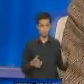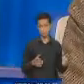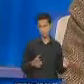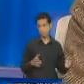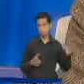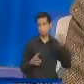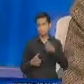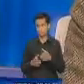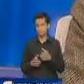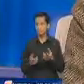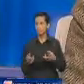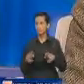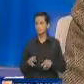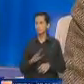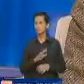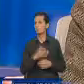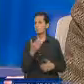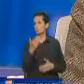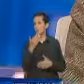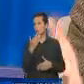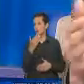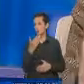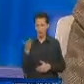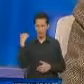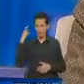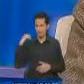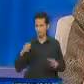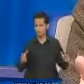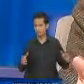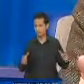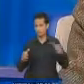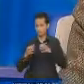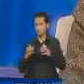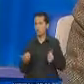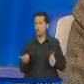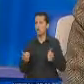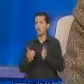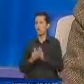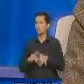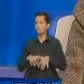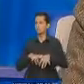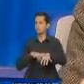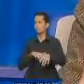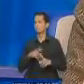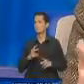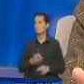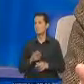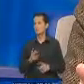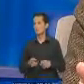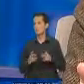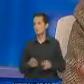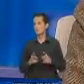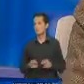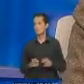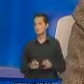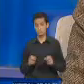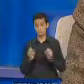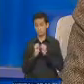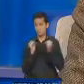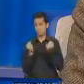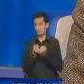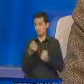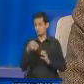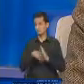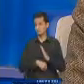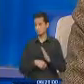en definitiva, lo que era la derecha también de la época. Estamos repitiendo ese esquema. Y ese esquema le hace daño al movimiento social. Pero vamos